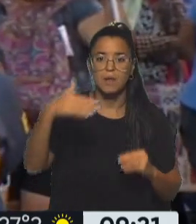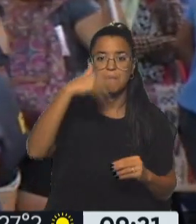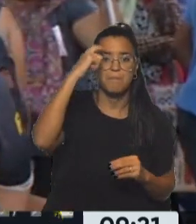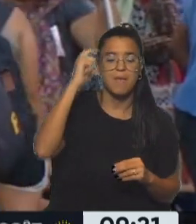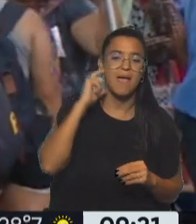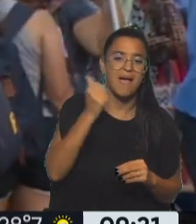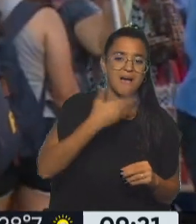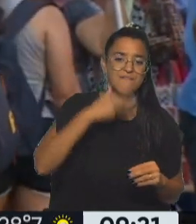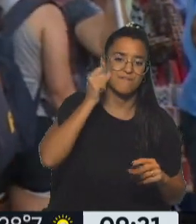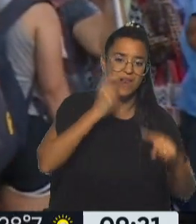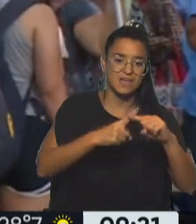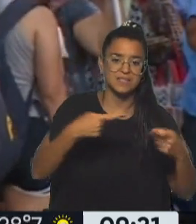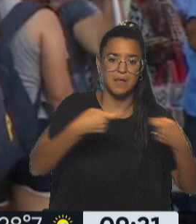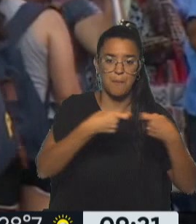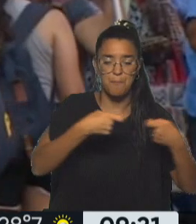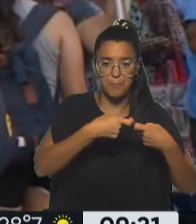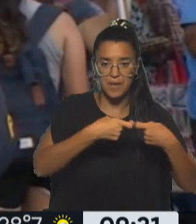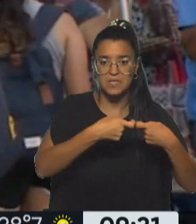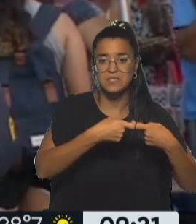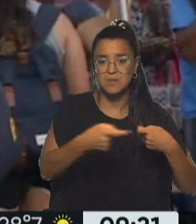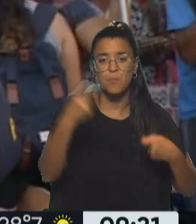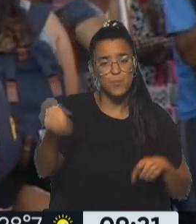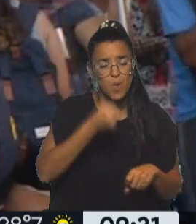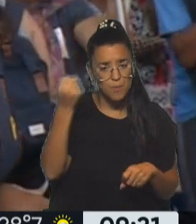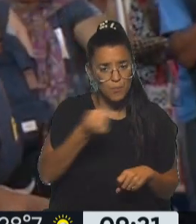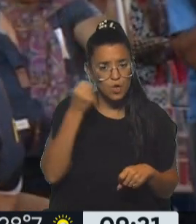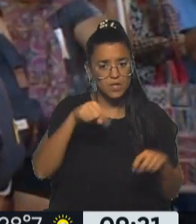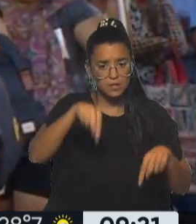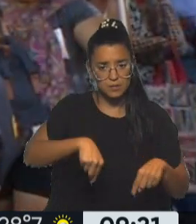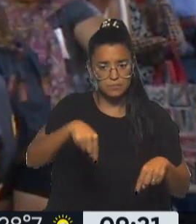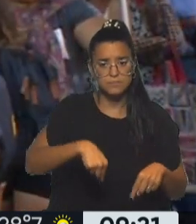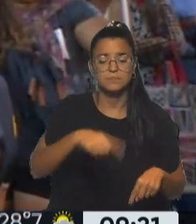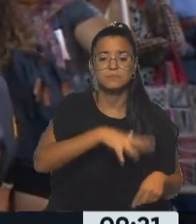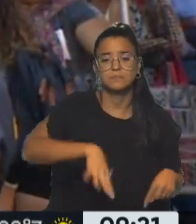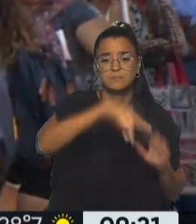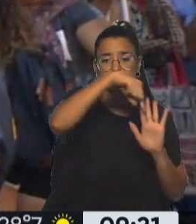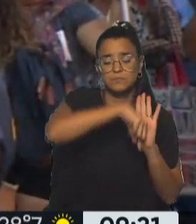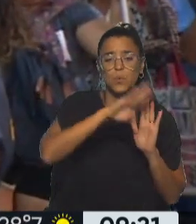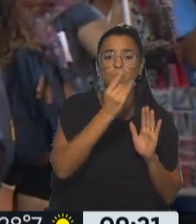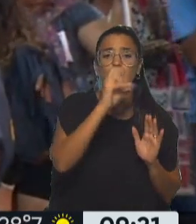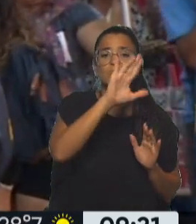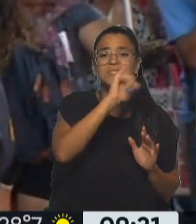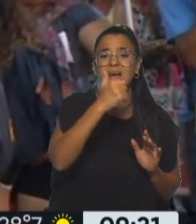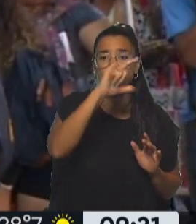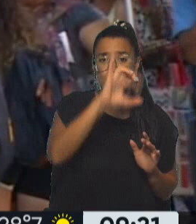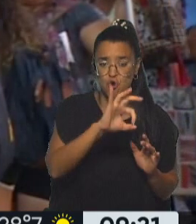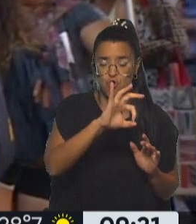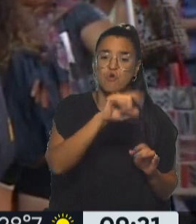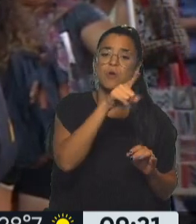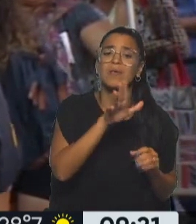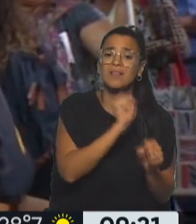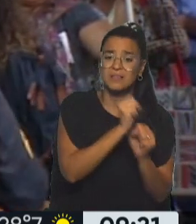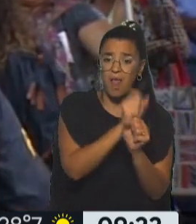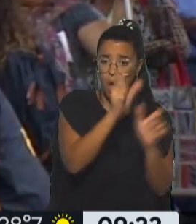Megaflex, una empresa muy importante aquí en la zona sur, en Bursaco, donde los